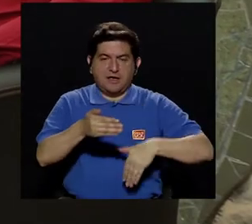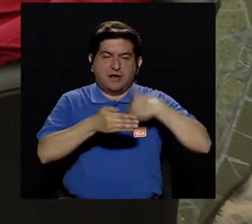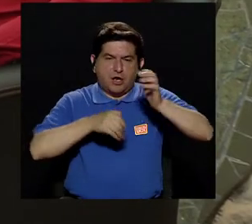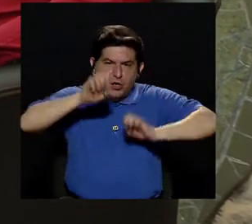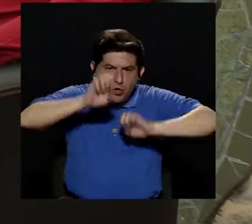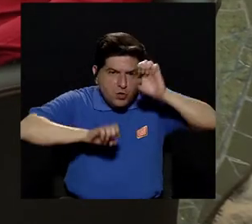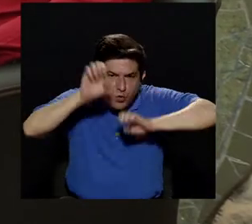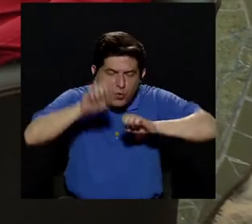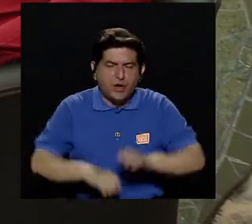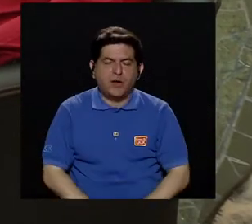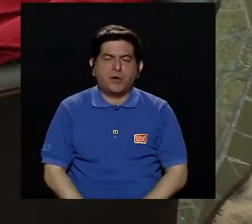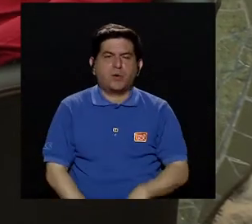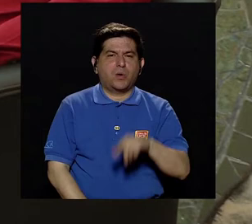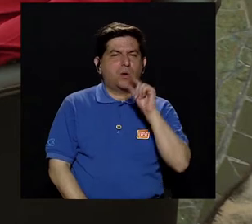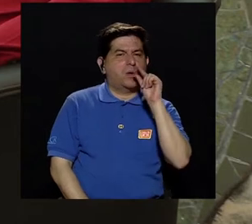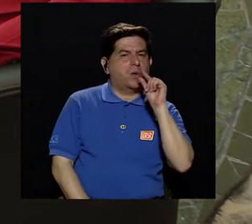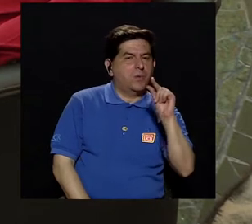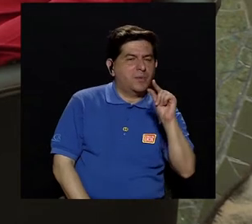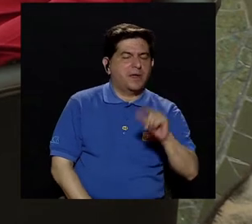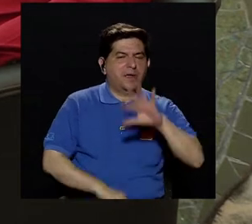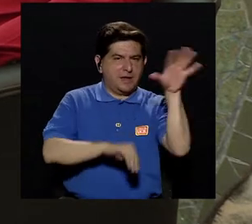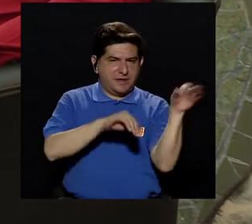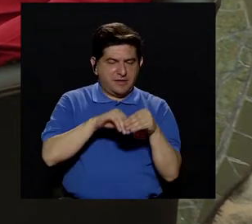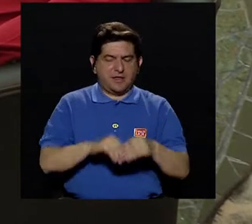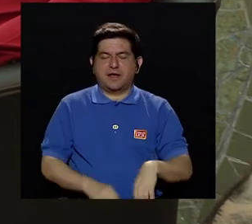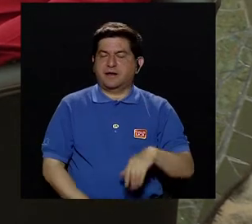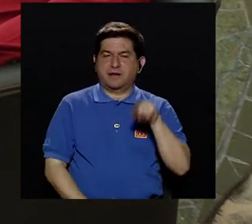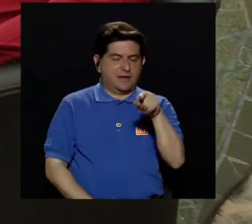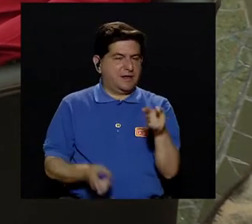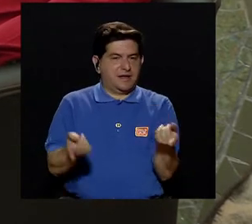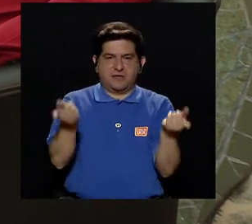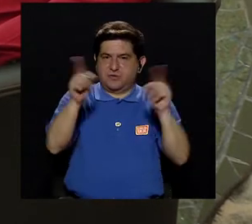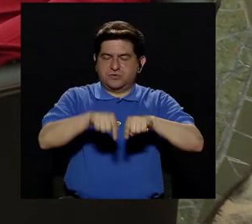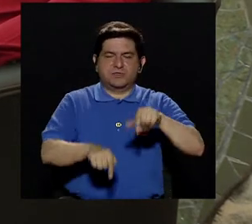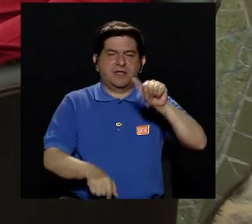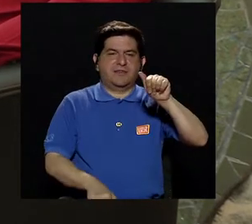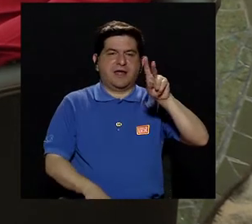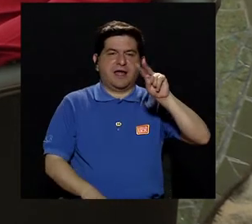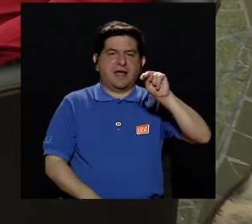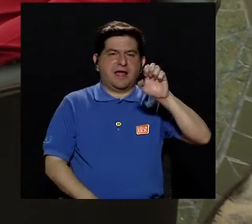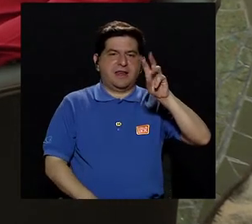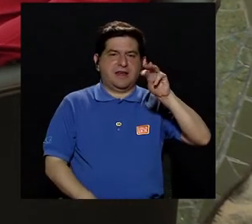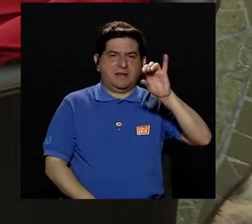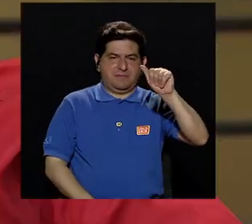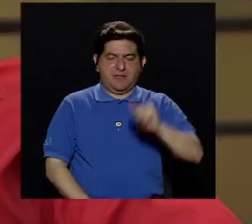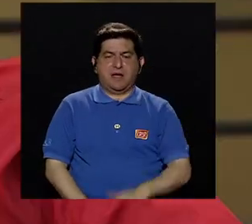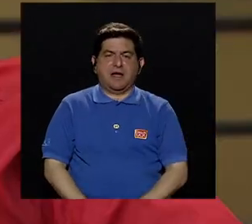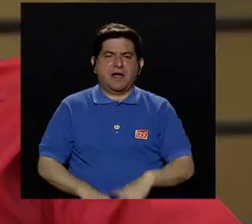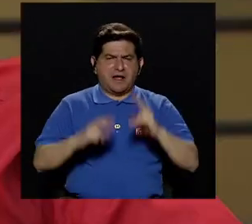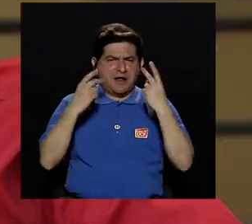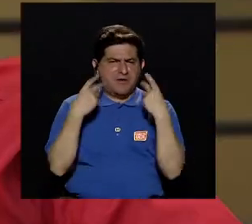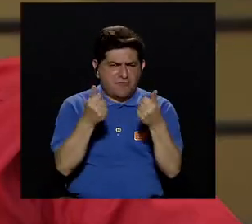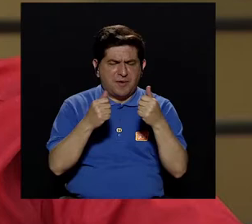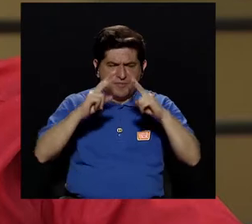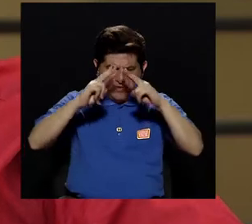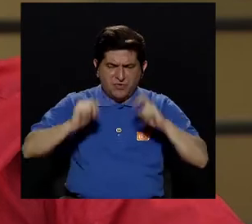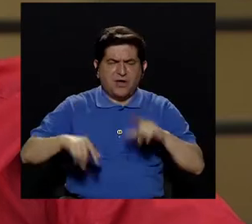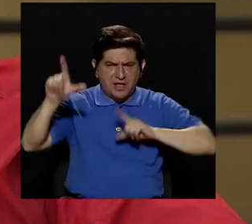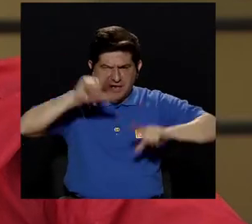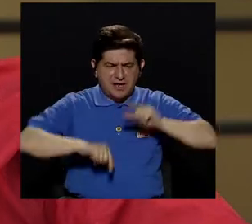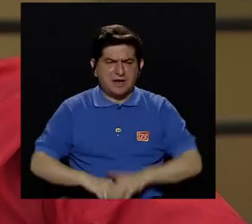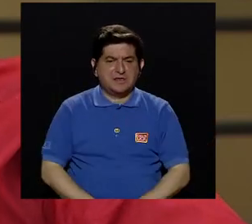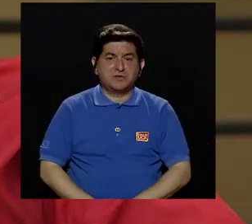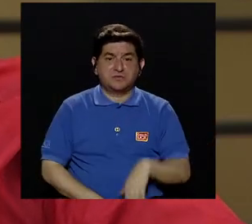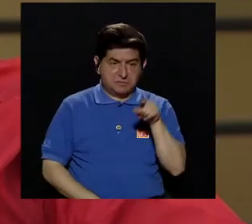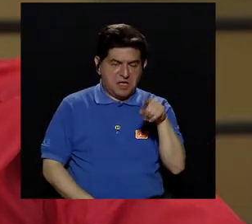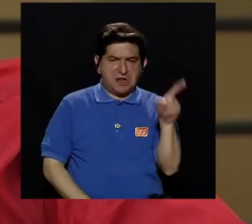evaluación, se le hace otra pequeña evaluación que es para ver que no tenga anemia. Le hacemos un pequeñito examen de laboratorio muy rápido para descartar anemia. Y